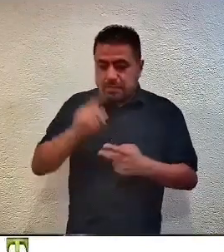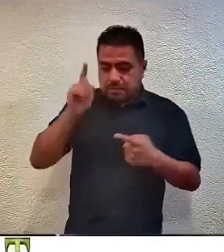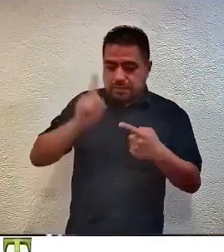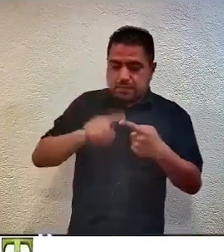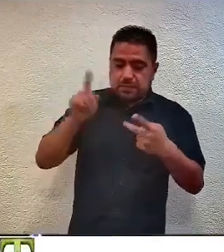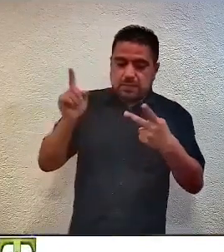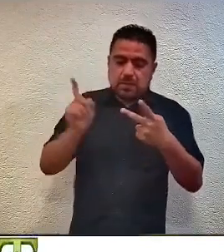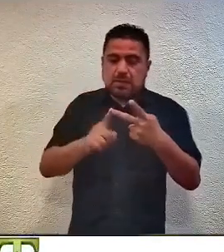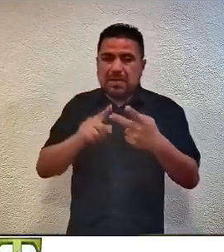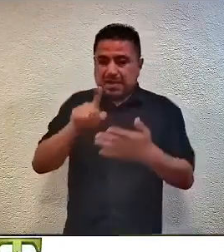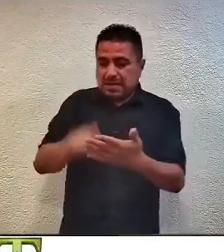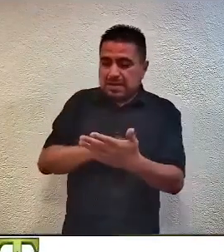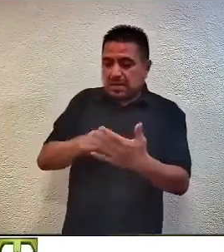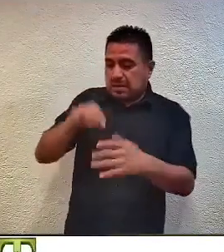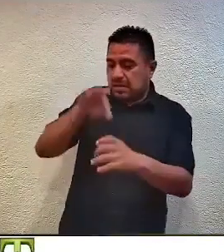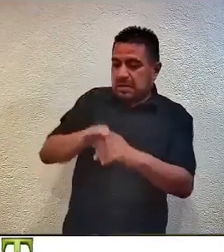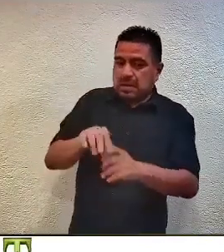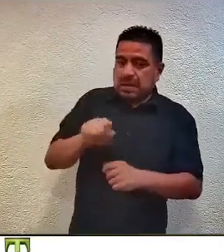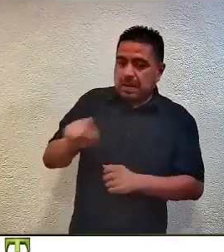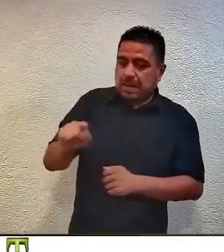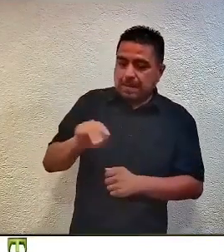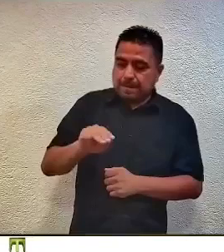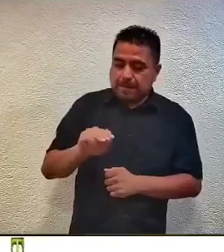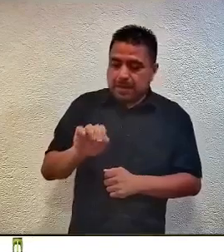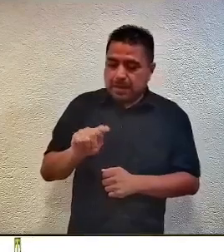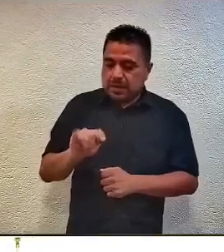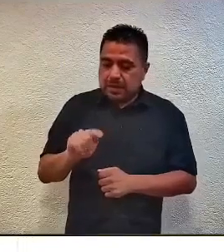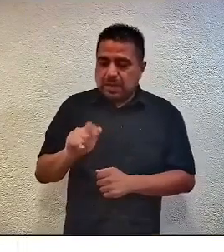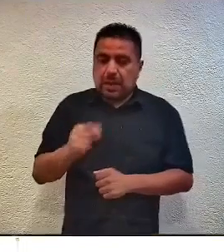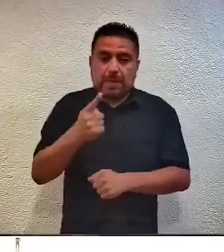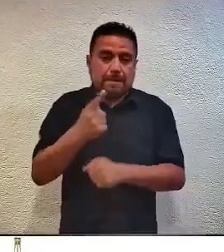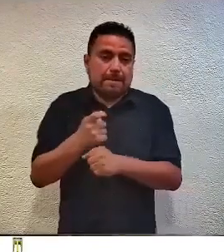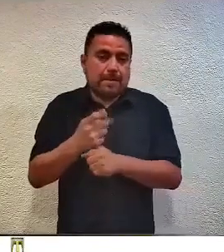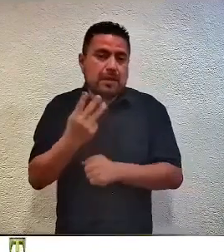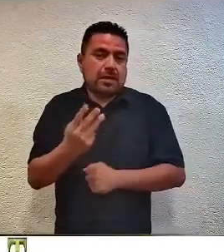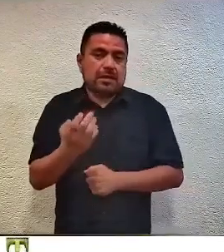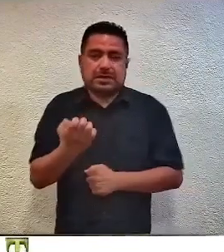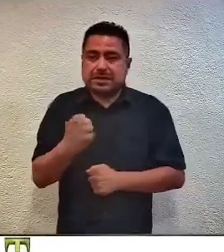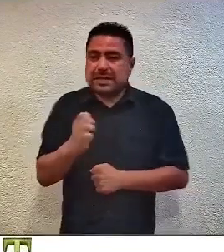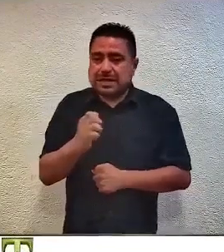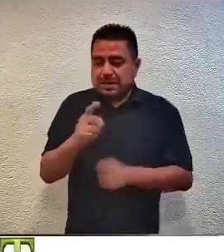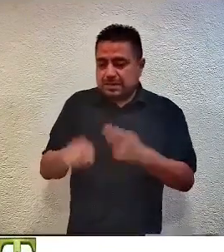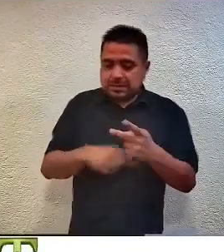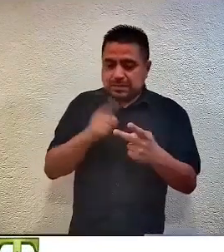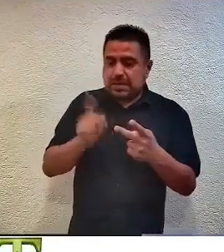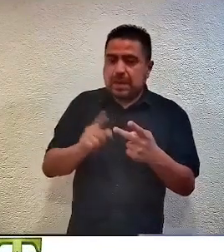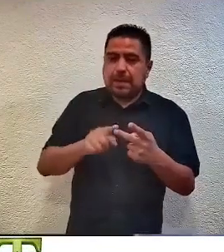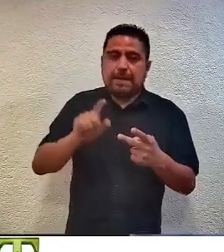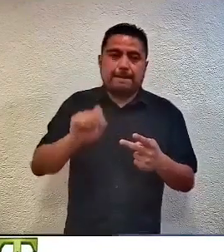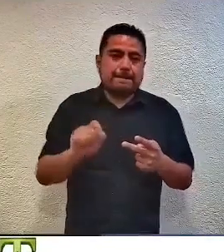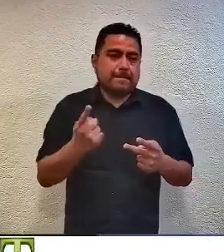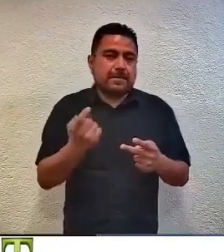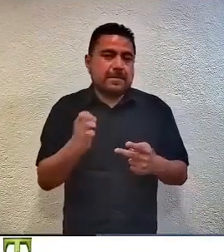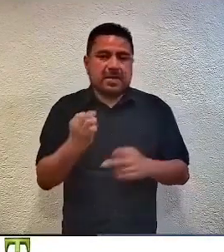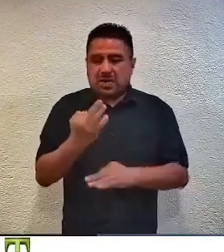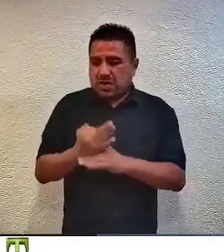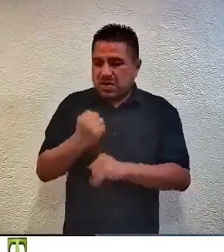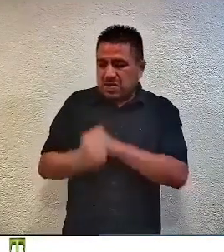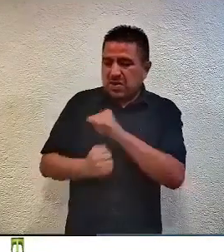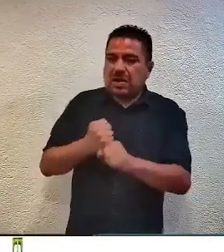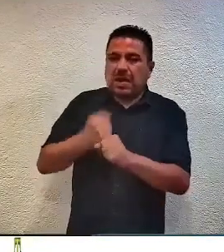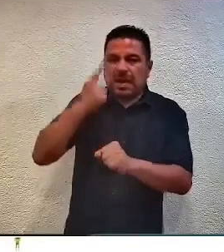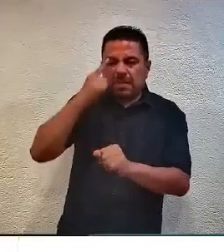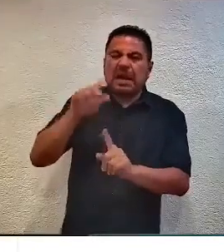que se llevaron a cabo en Metlatónoc. La primera el 3 de enero y la segunda el 21 de enero de este año, para